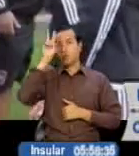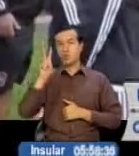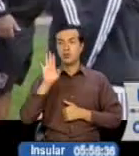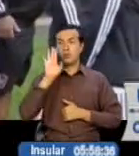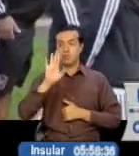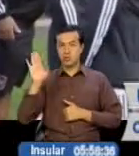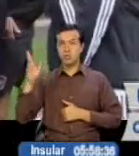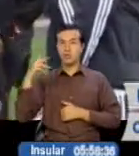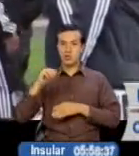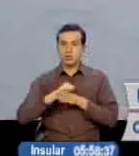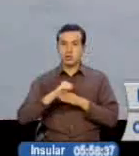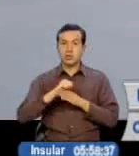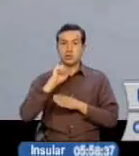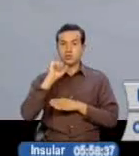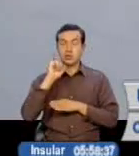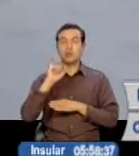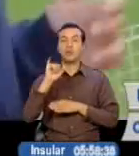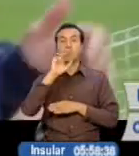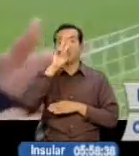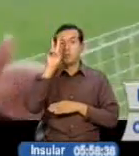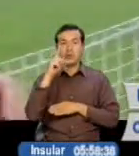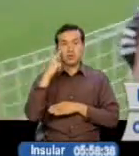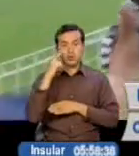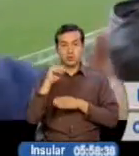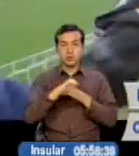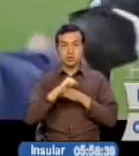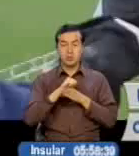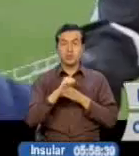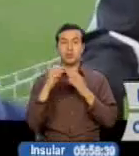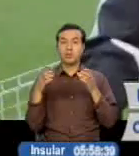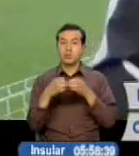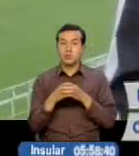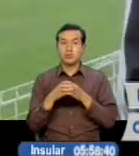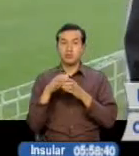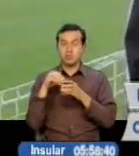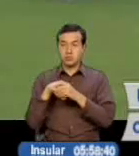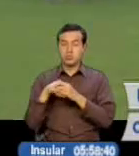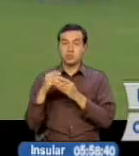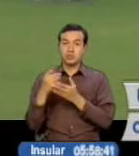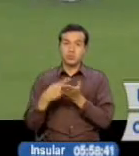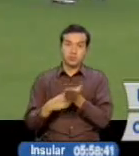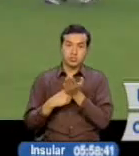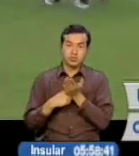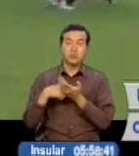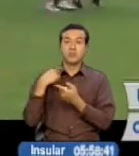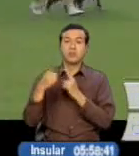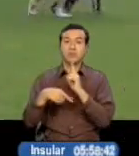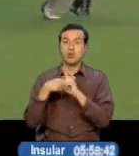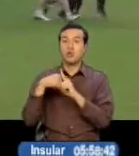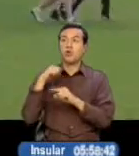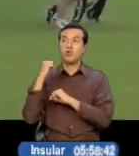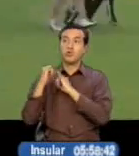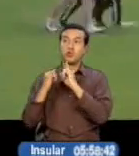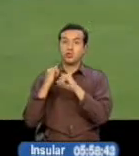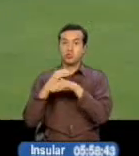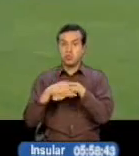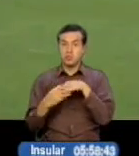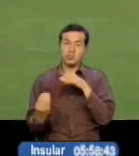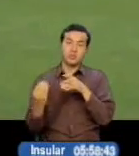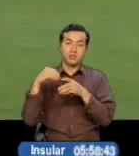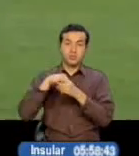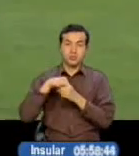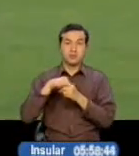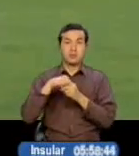se entrenó desde el sábado en Caracas con aquellos elementos que militan en la liga local y los que se sumaron de las ligas de Sudamérica.